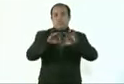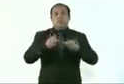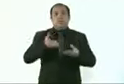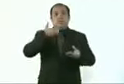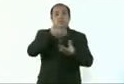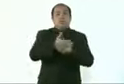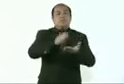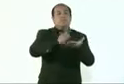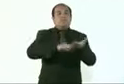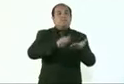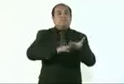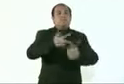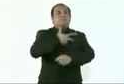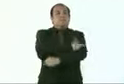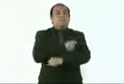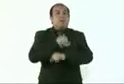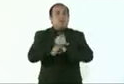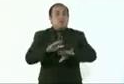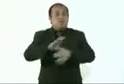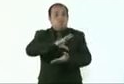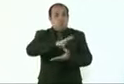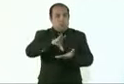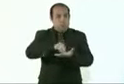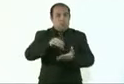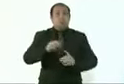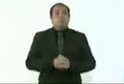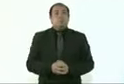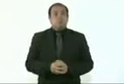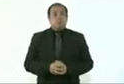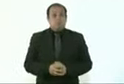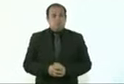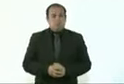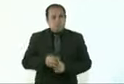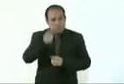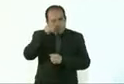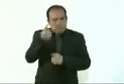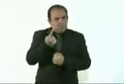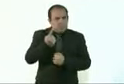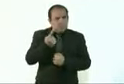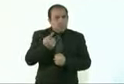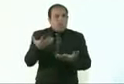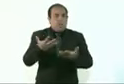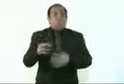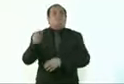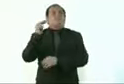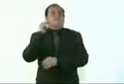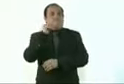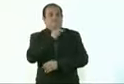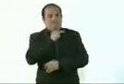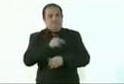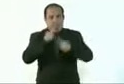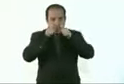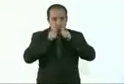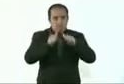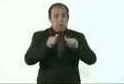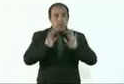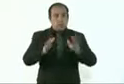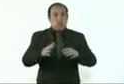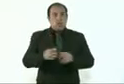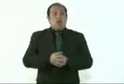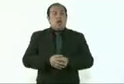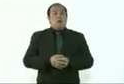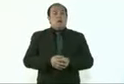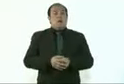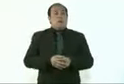el expediente de vacunación con los datos completos. ¿Para qué? Para hacer esto mucho más ágil. Ya se llenaron los